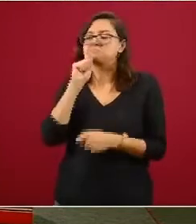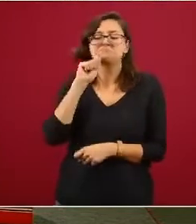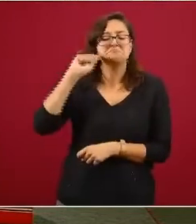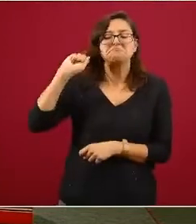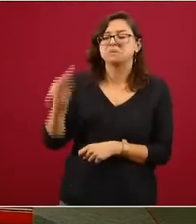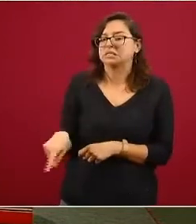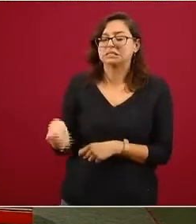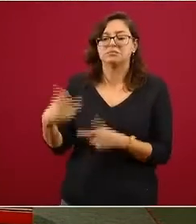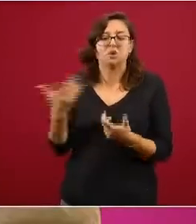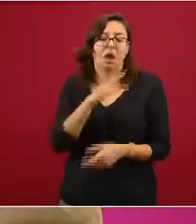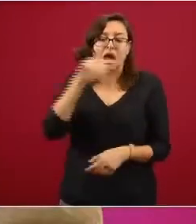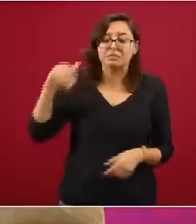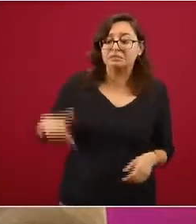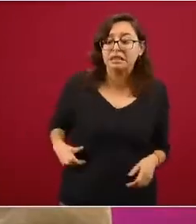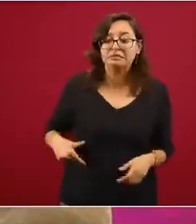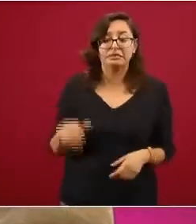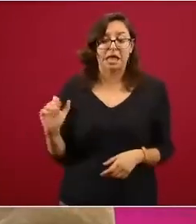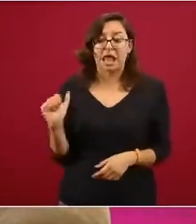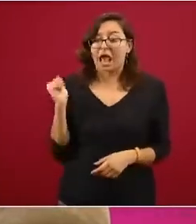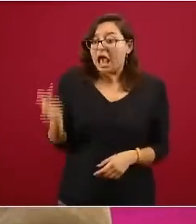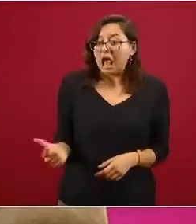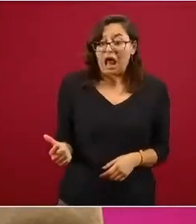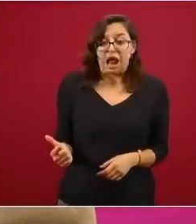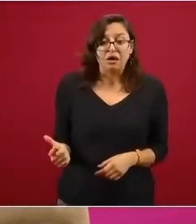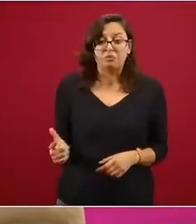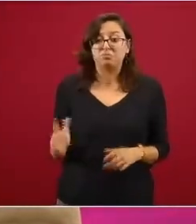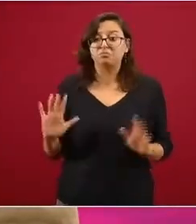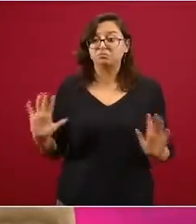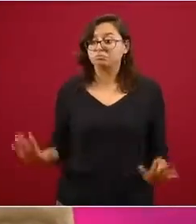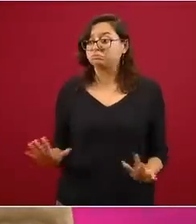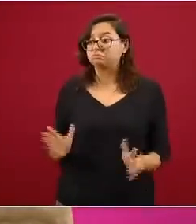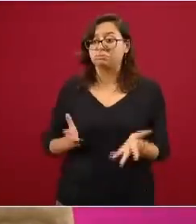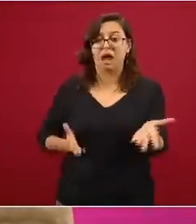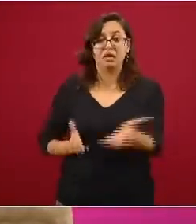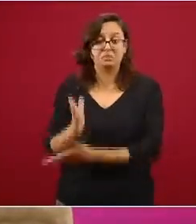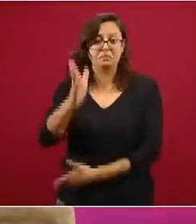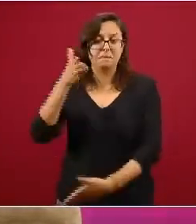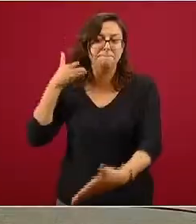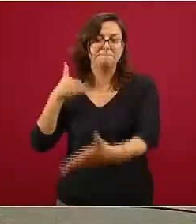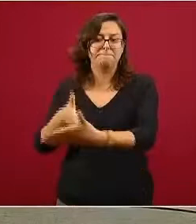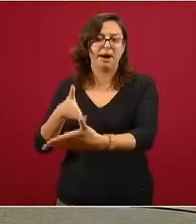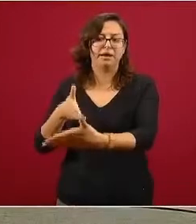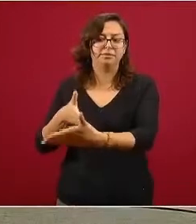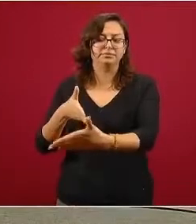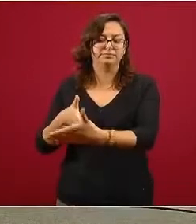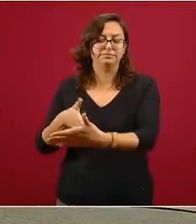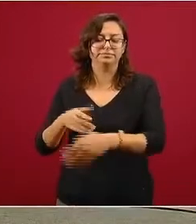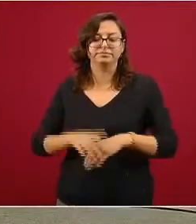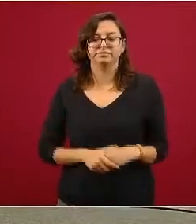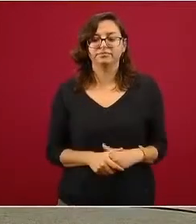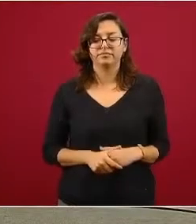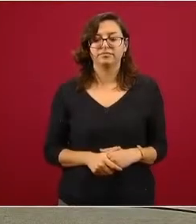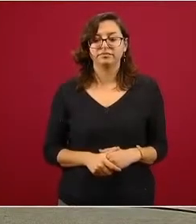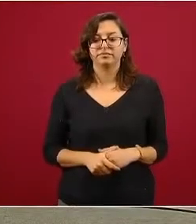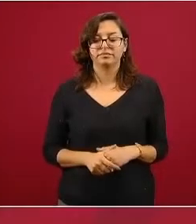lesiones externas, los accidentes, que existe esa barrera de acceso a los servicios.